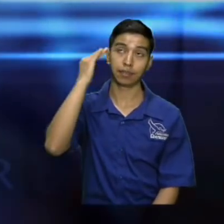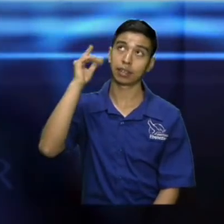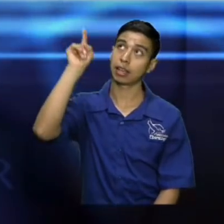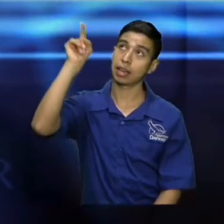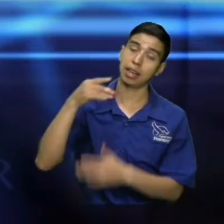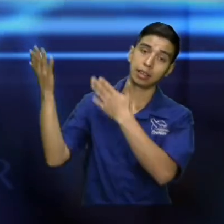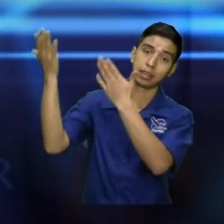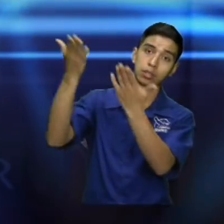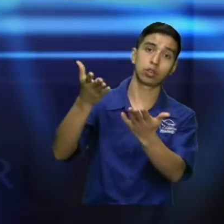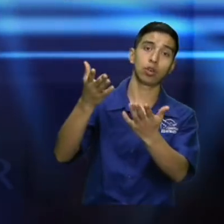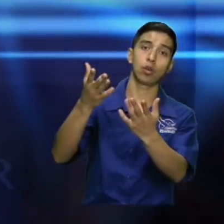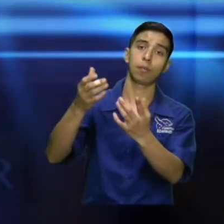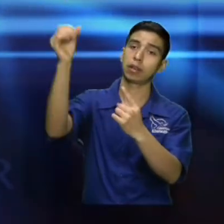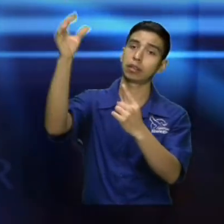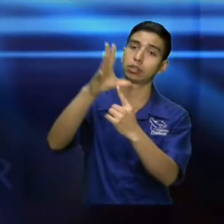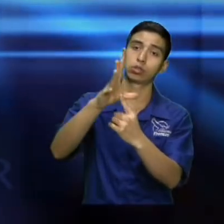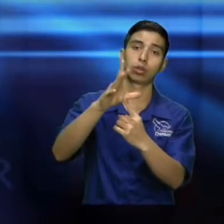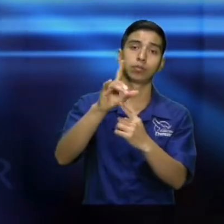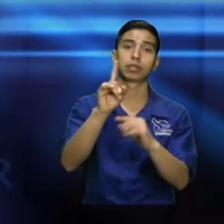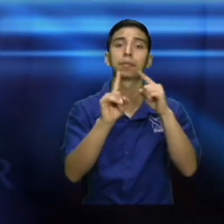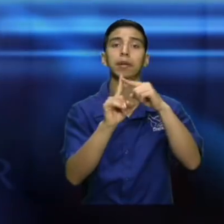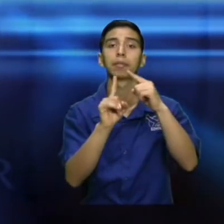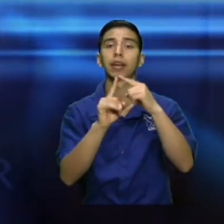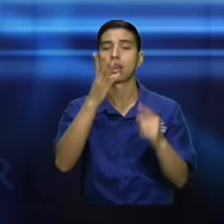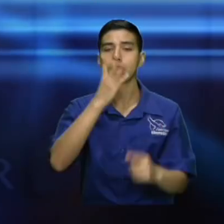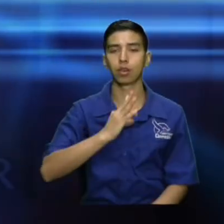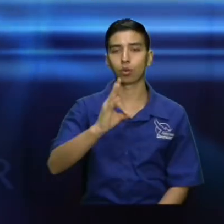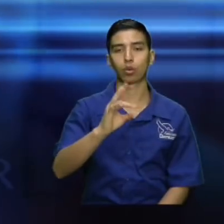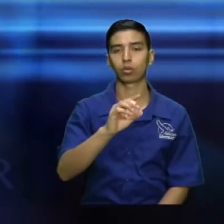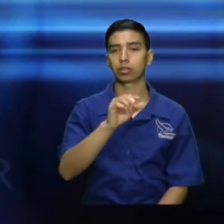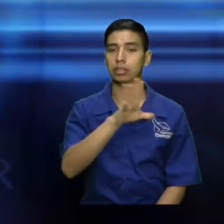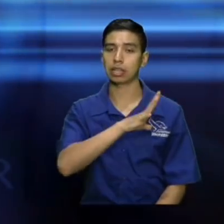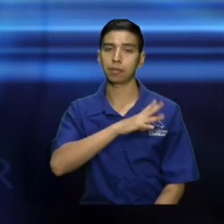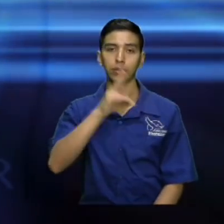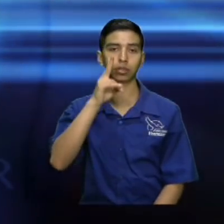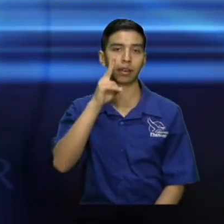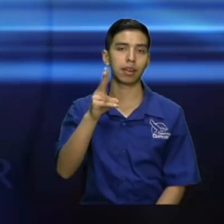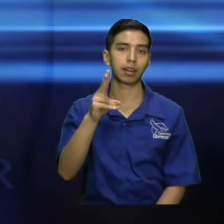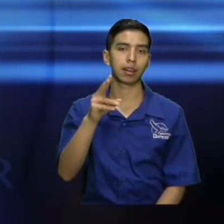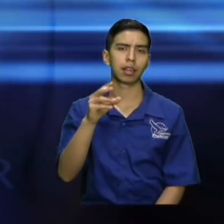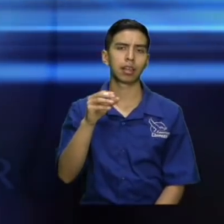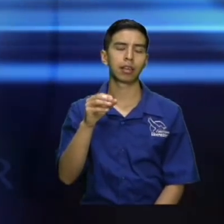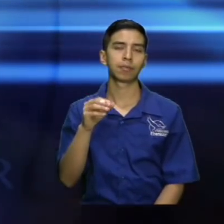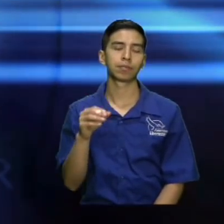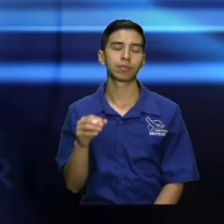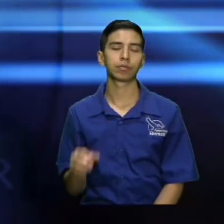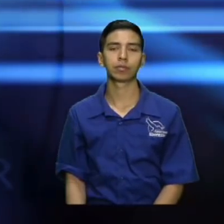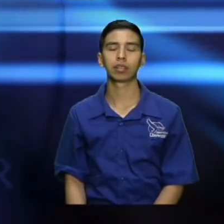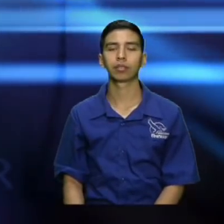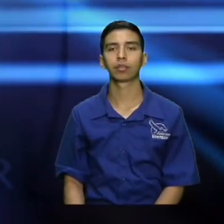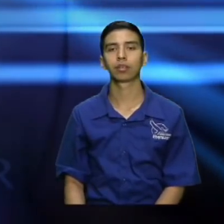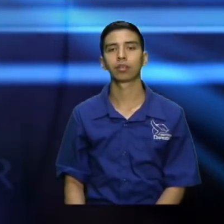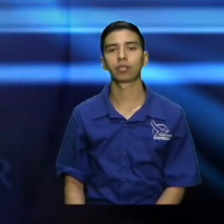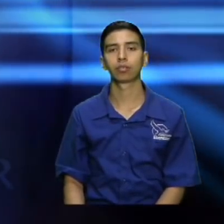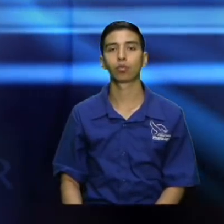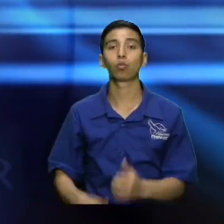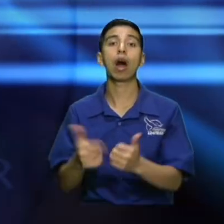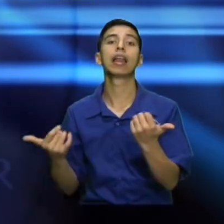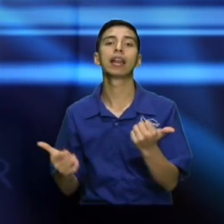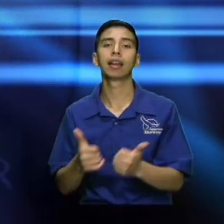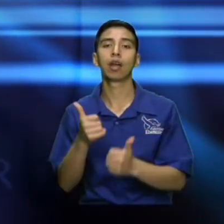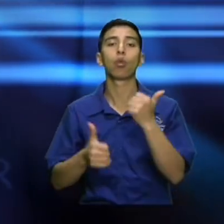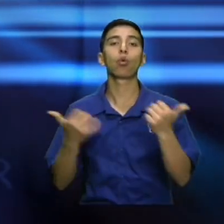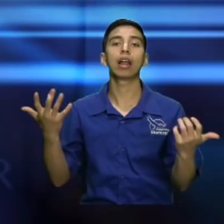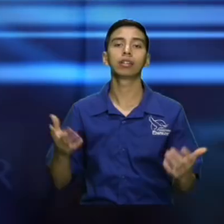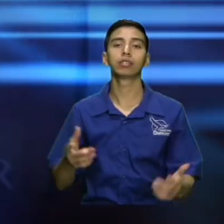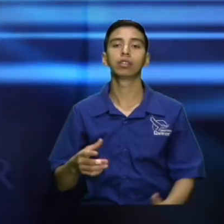primogenitura. Ahora tenemos que averiguar cuáles son, porque hoy que usted va a tomar la Santa Cena tiene que